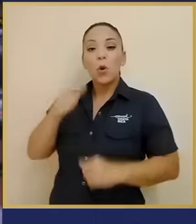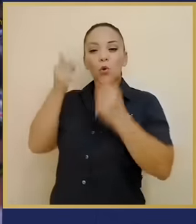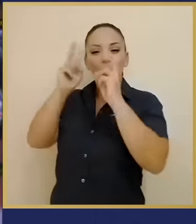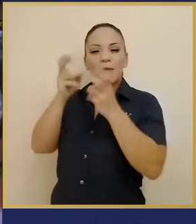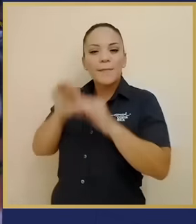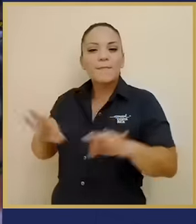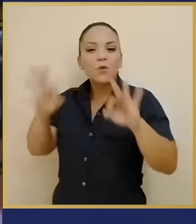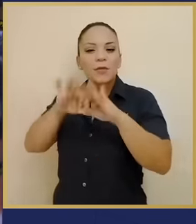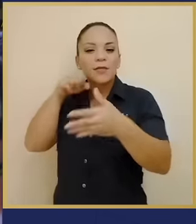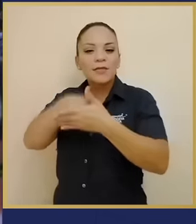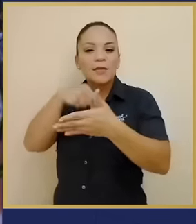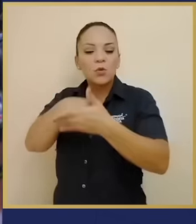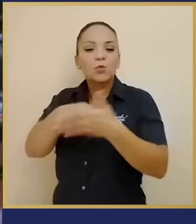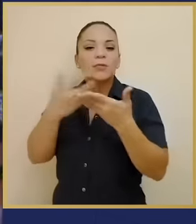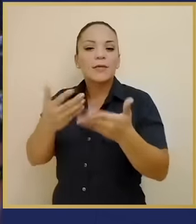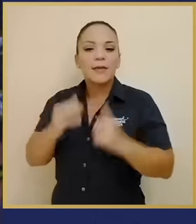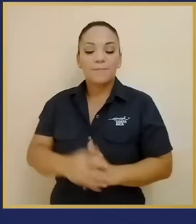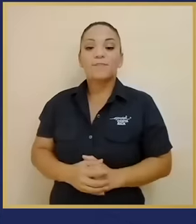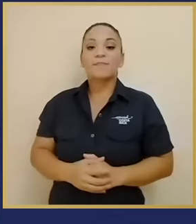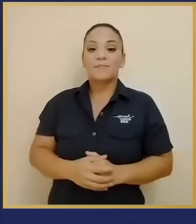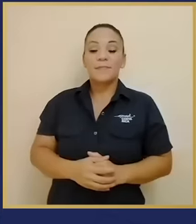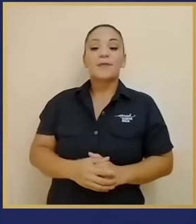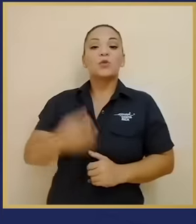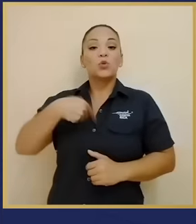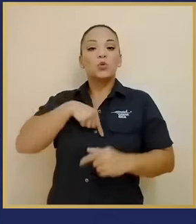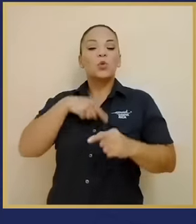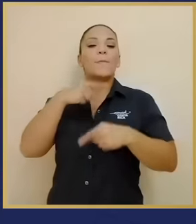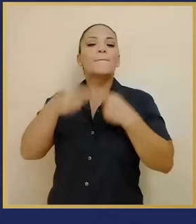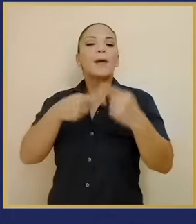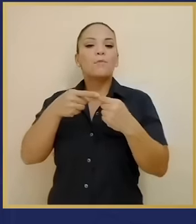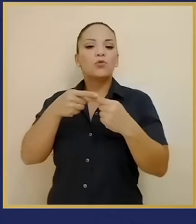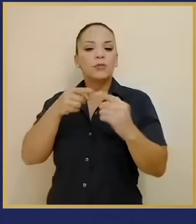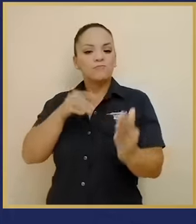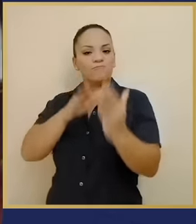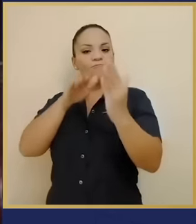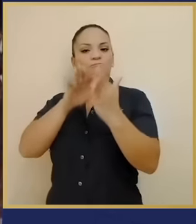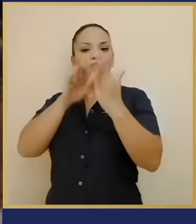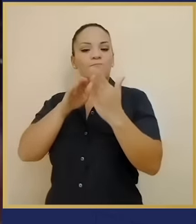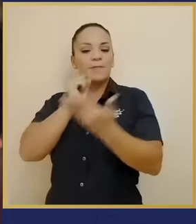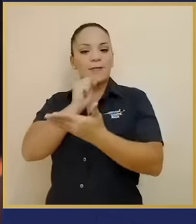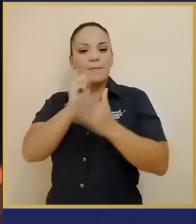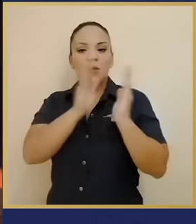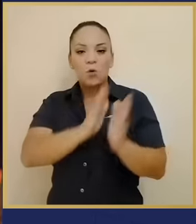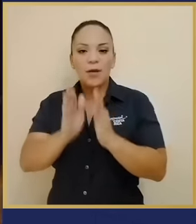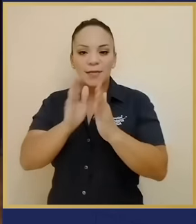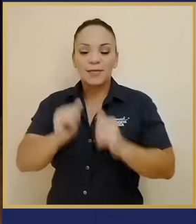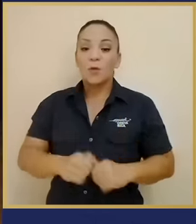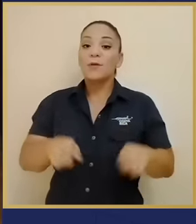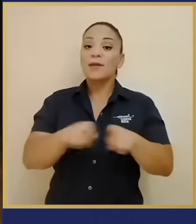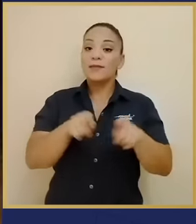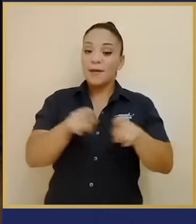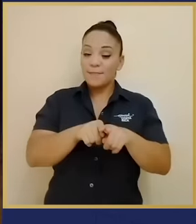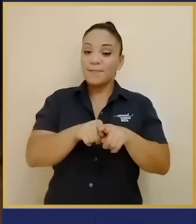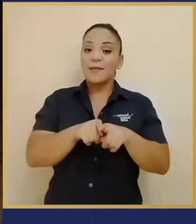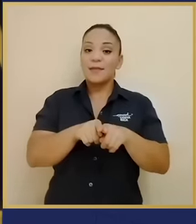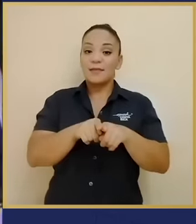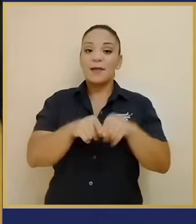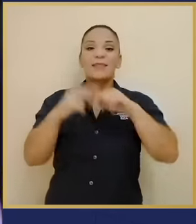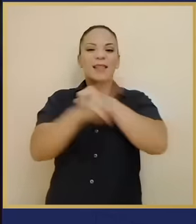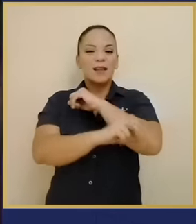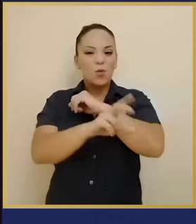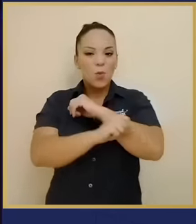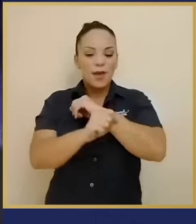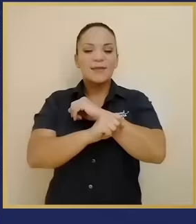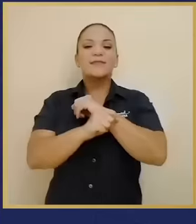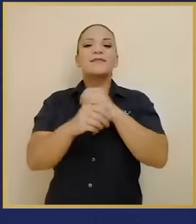otro gran punto de esta lucha es lo que haremos frente al crimen organizado y la delincuencia compleja y de